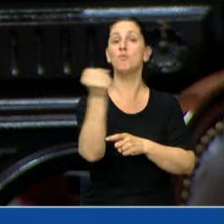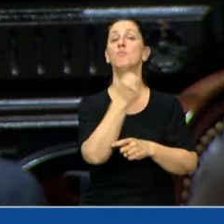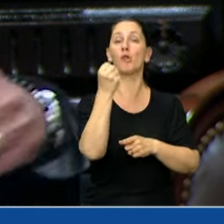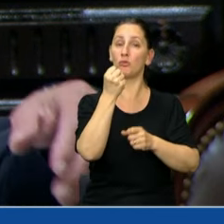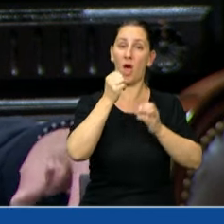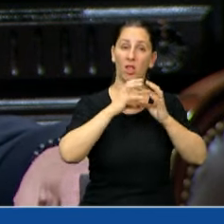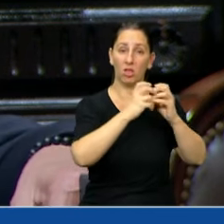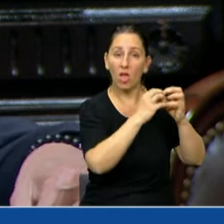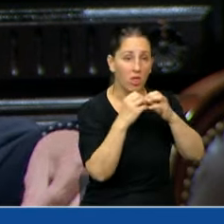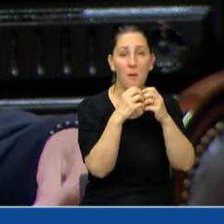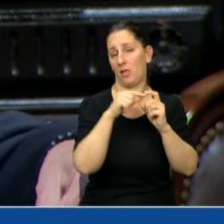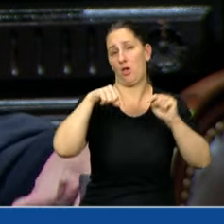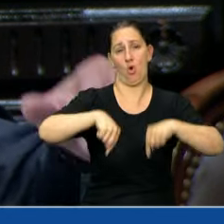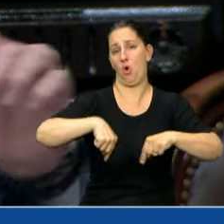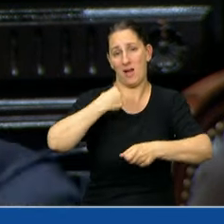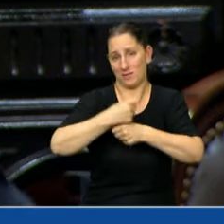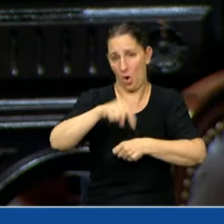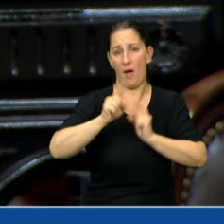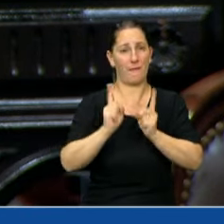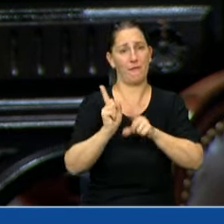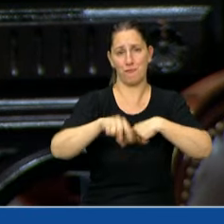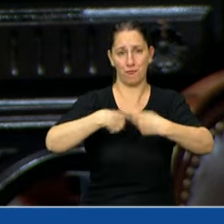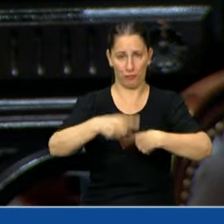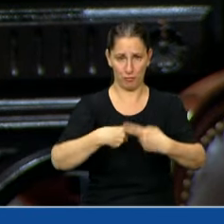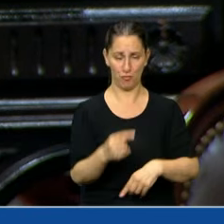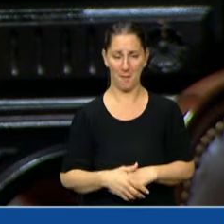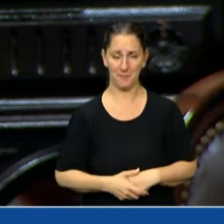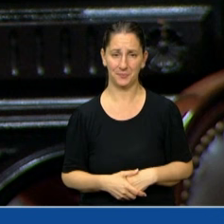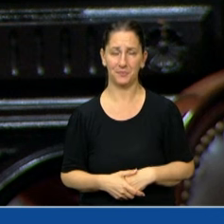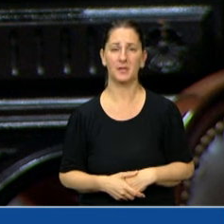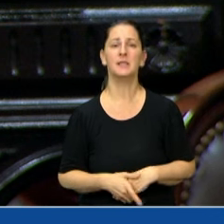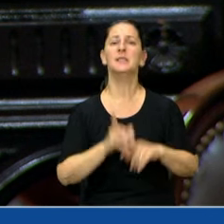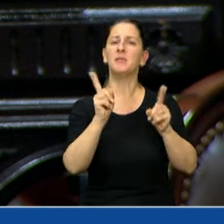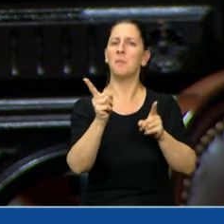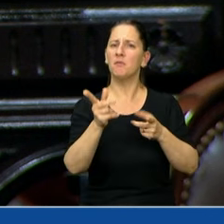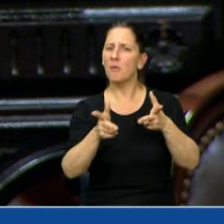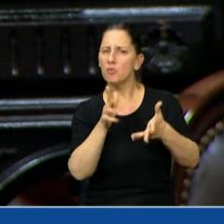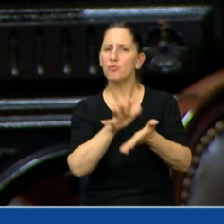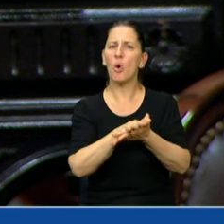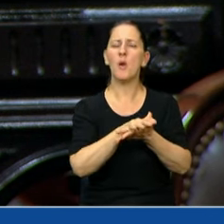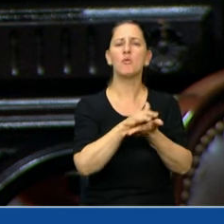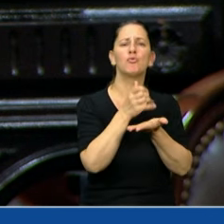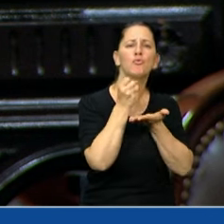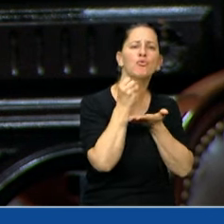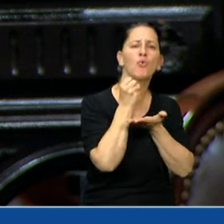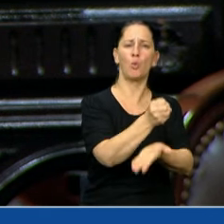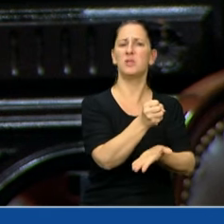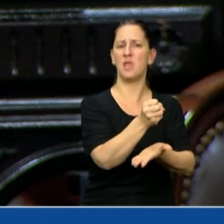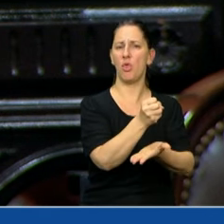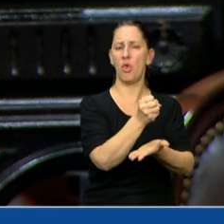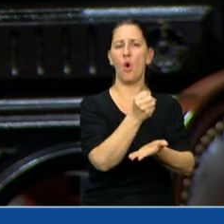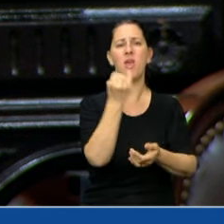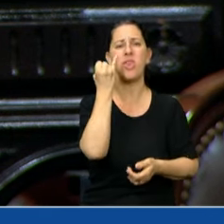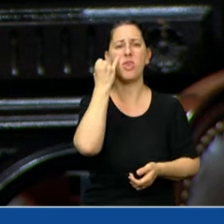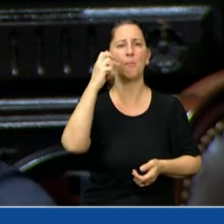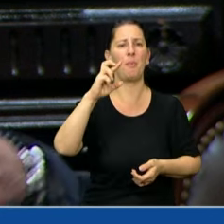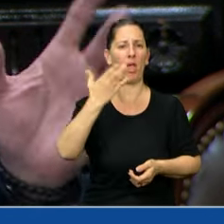seguimos dando se cuestionó el subsidio o se habló de un subsidio a